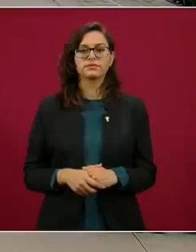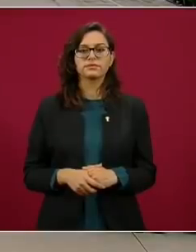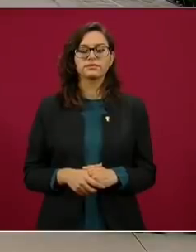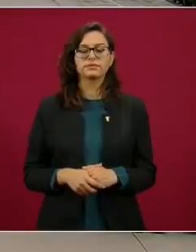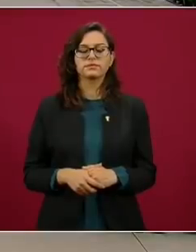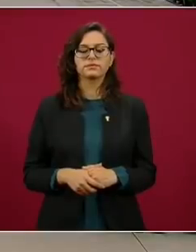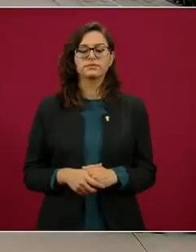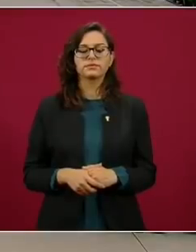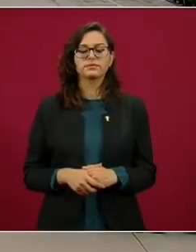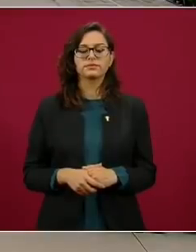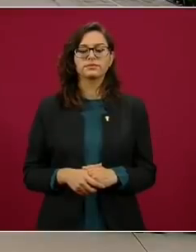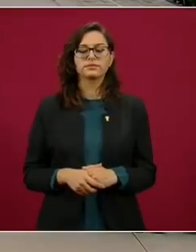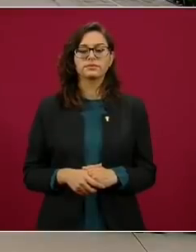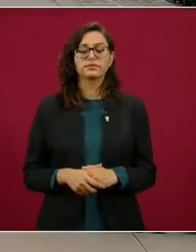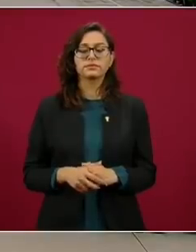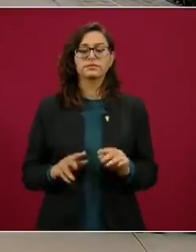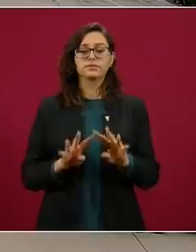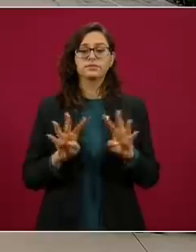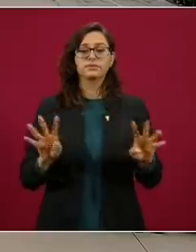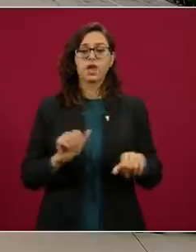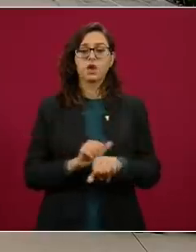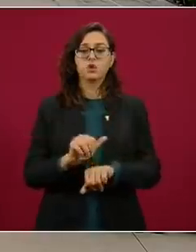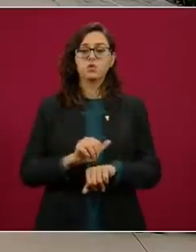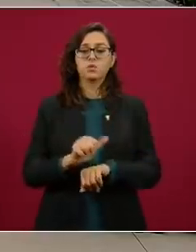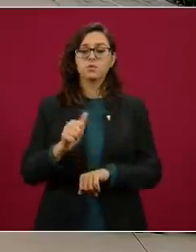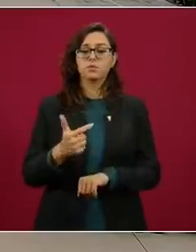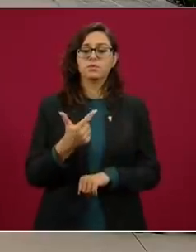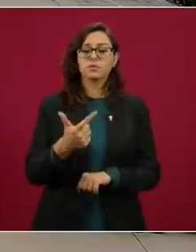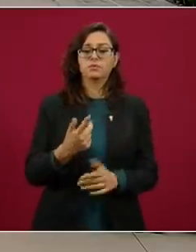recibe fila número 7